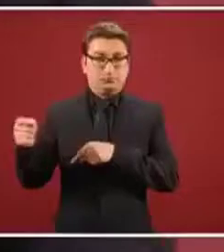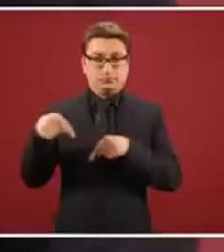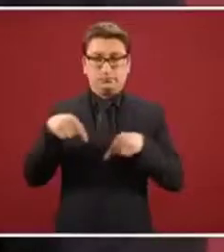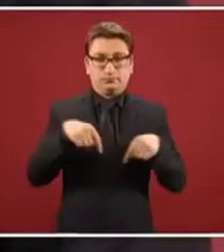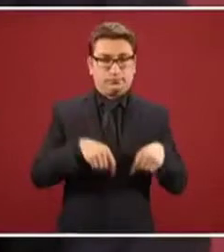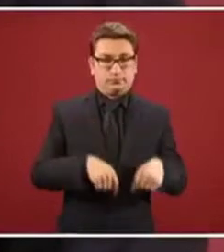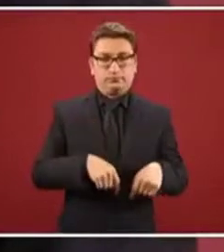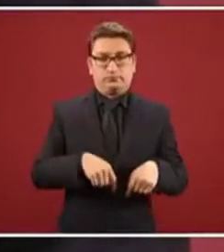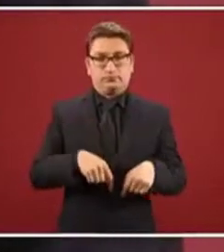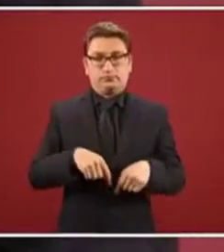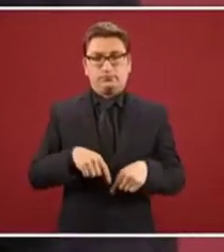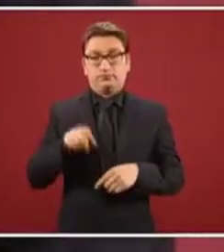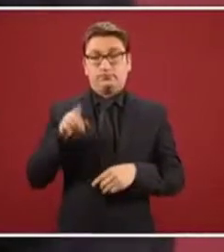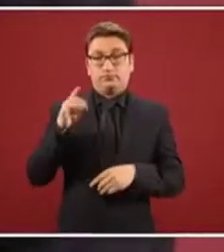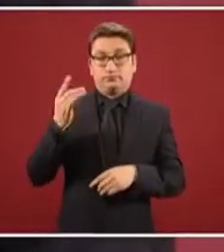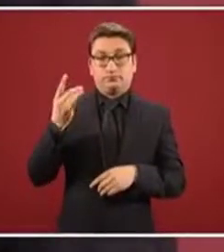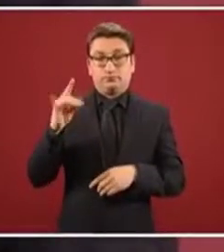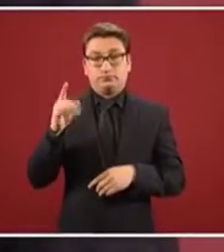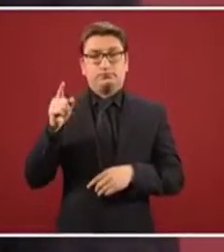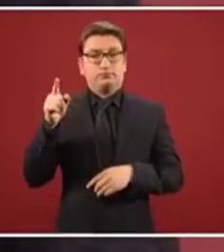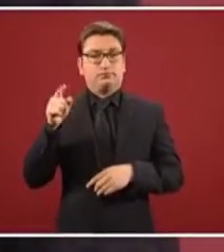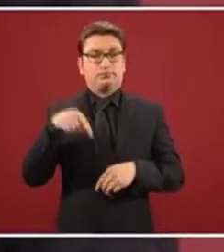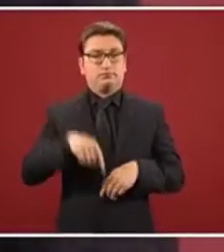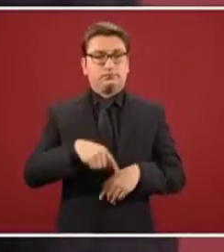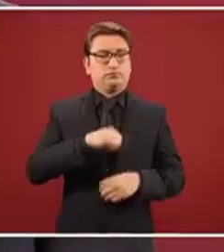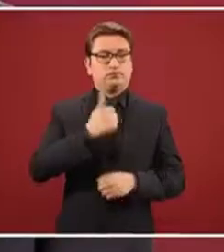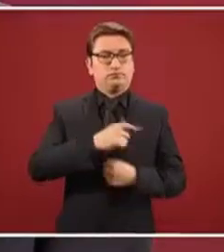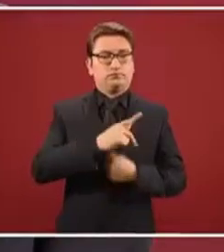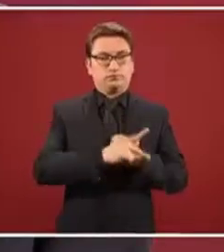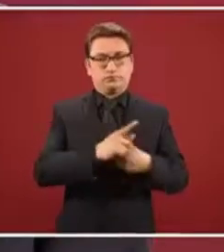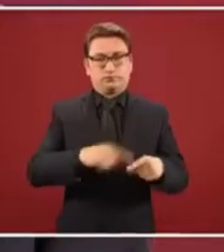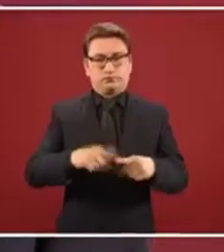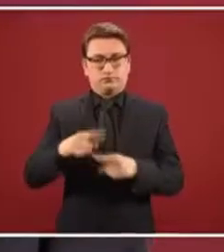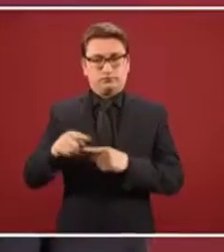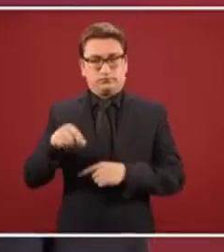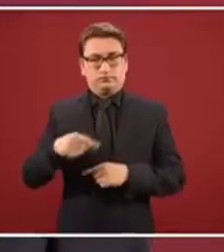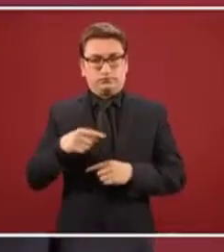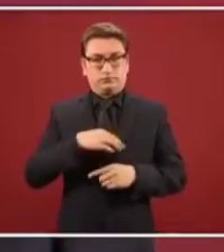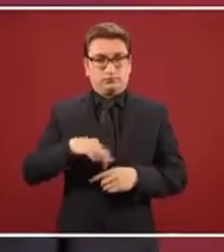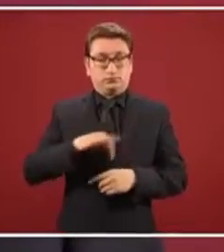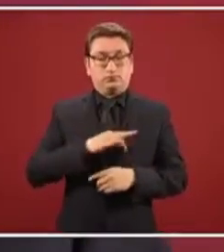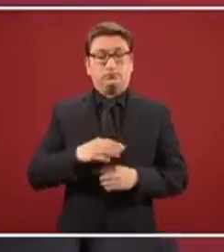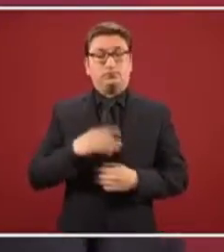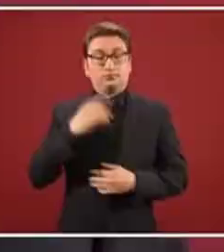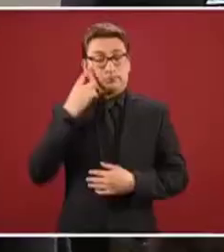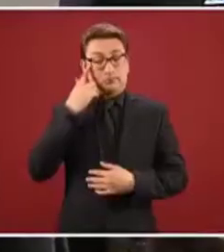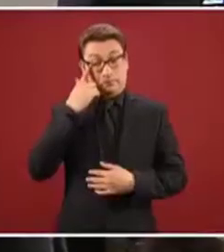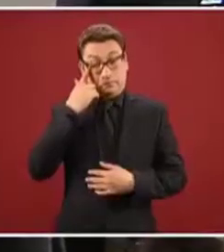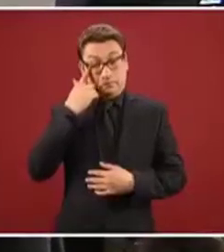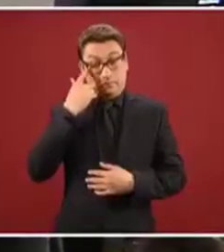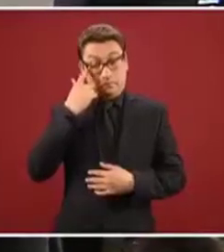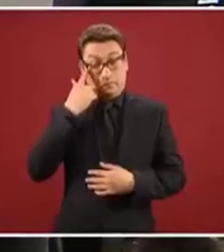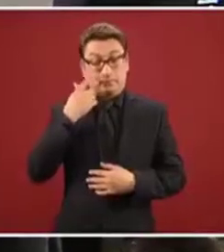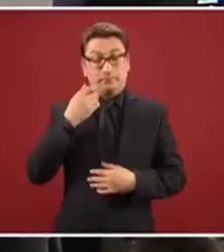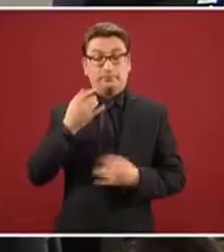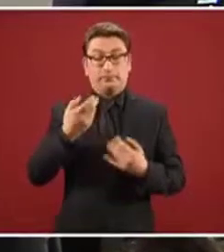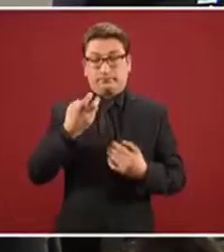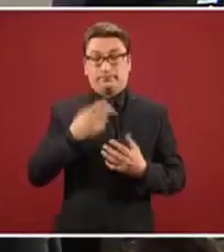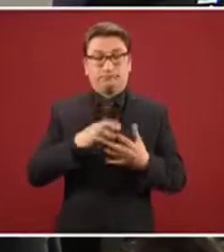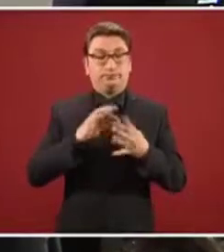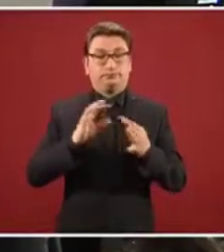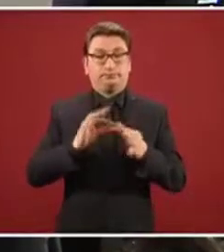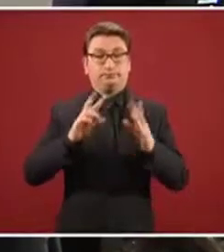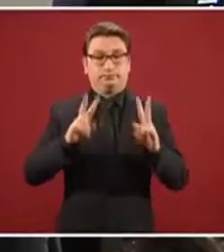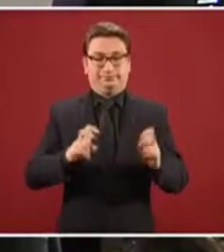en Bolivia como en cualquier otro país del mundo. Entonces, vamos a hablar también sobre este